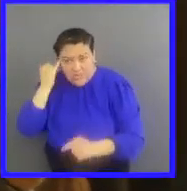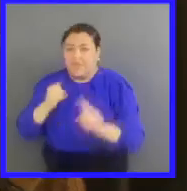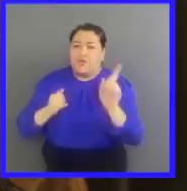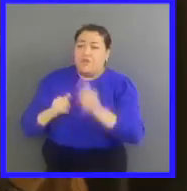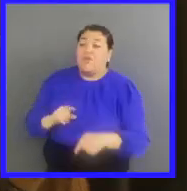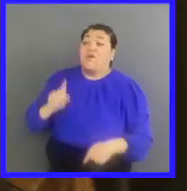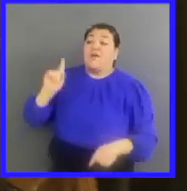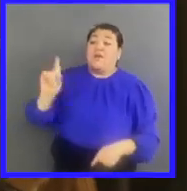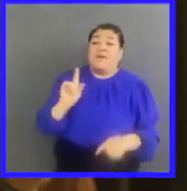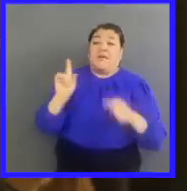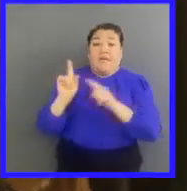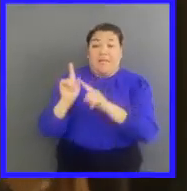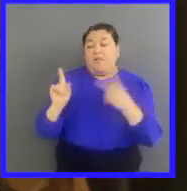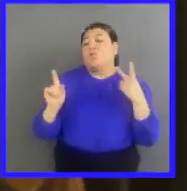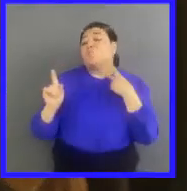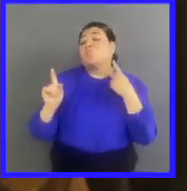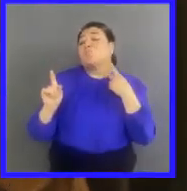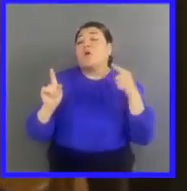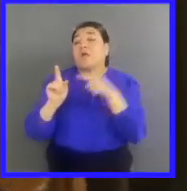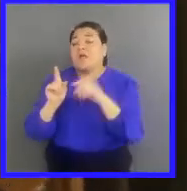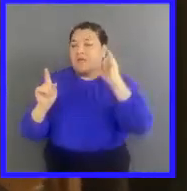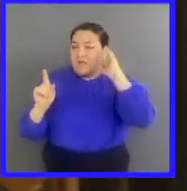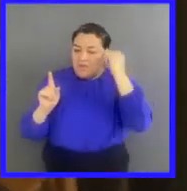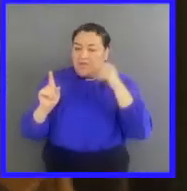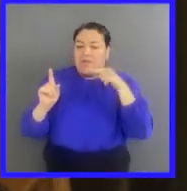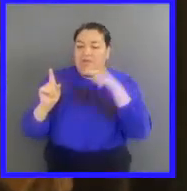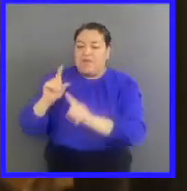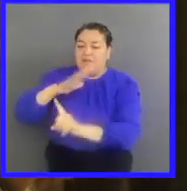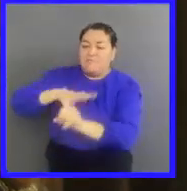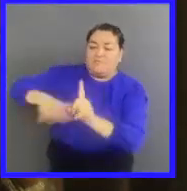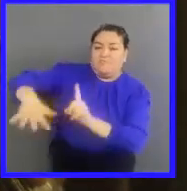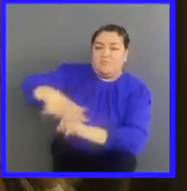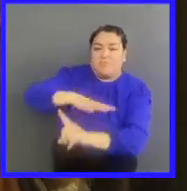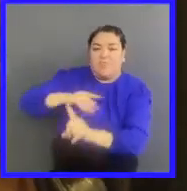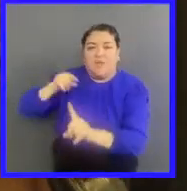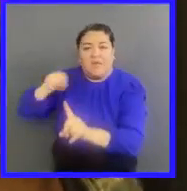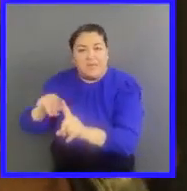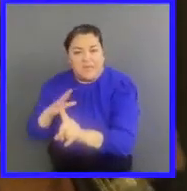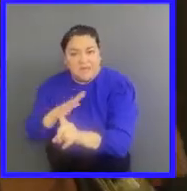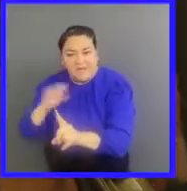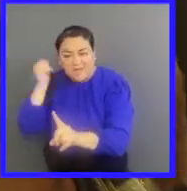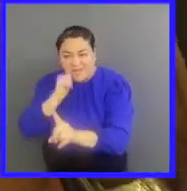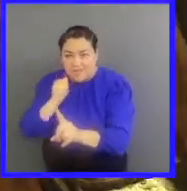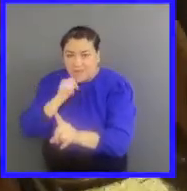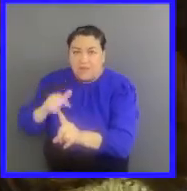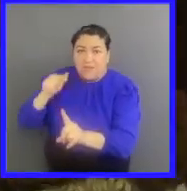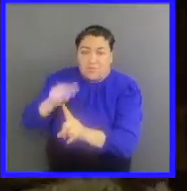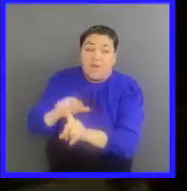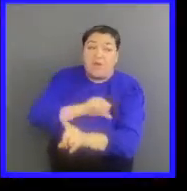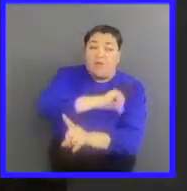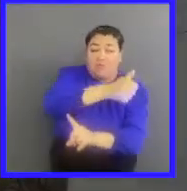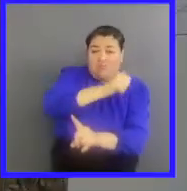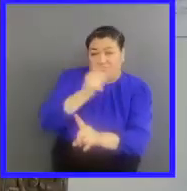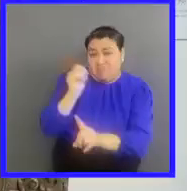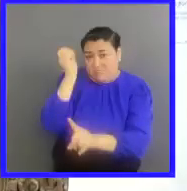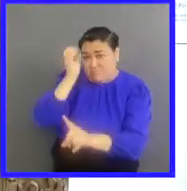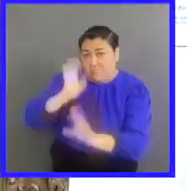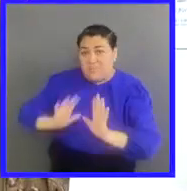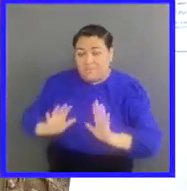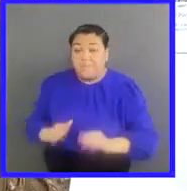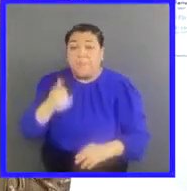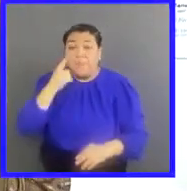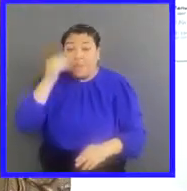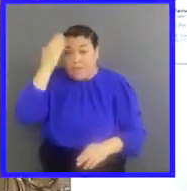está reimaginando en un contexto específico y bajo intereses pues, muy diversos. A través de